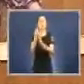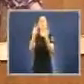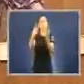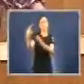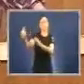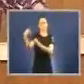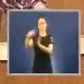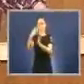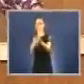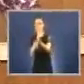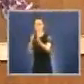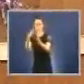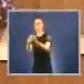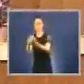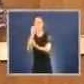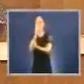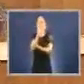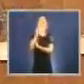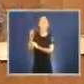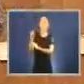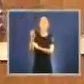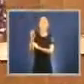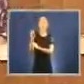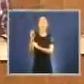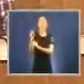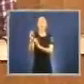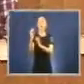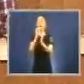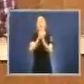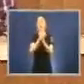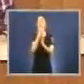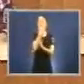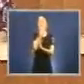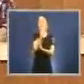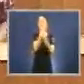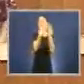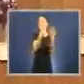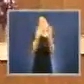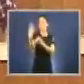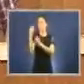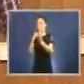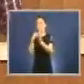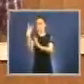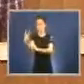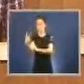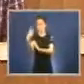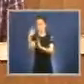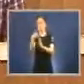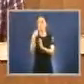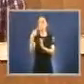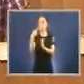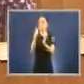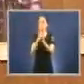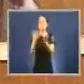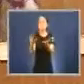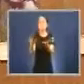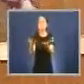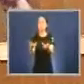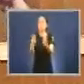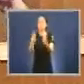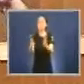texto, que no caso do IBI remite ao 74.2, apartado e artigo que non prevé esa bonificación